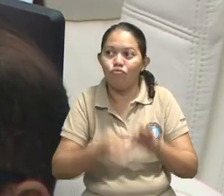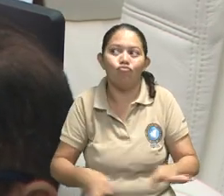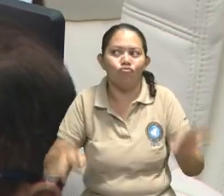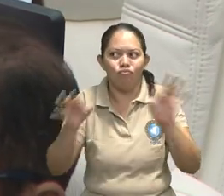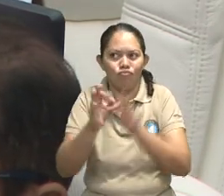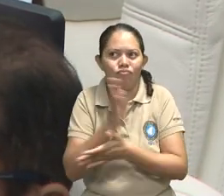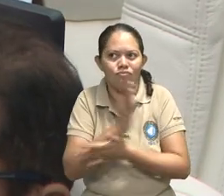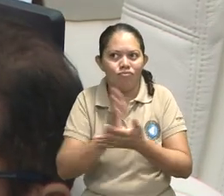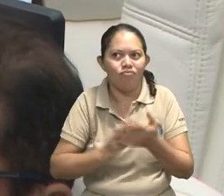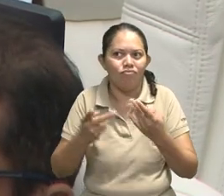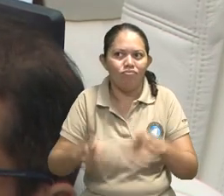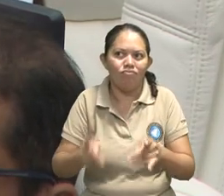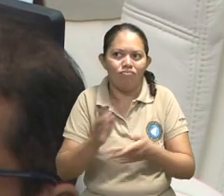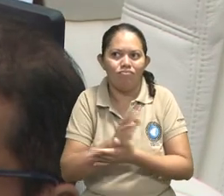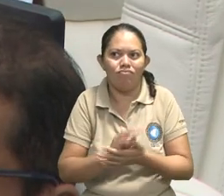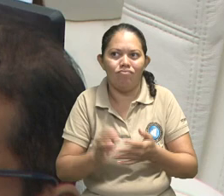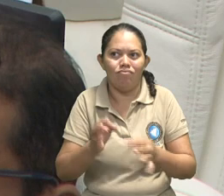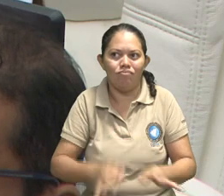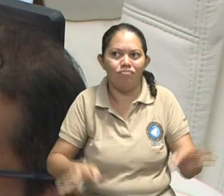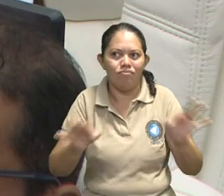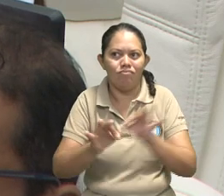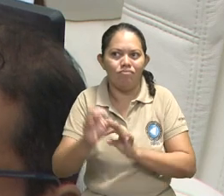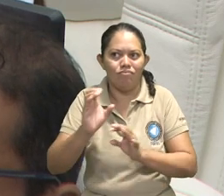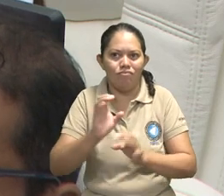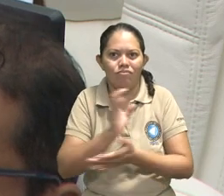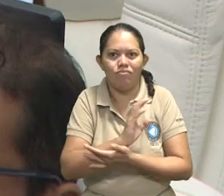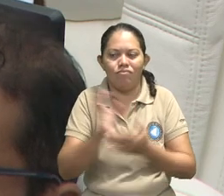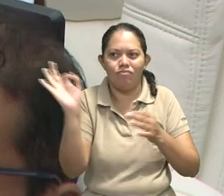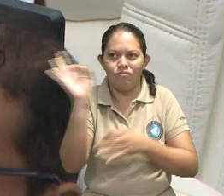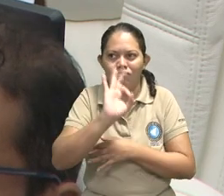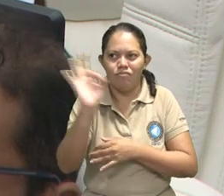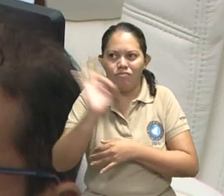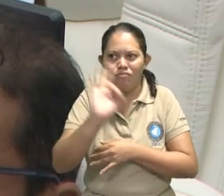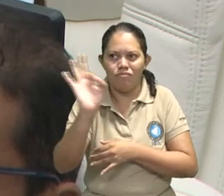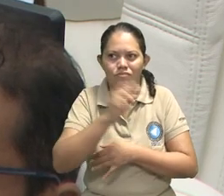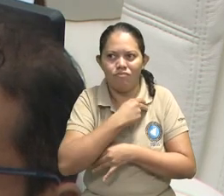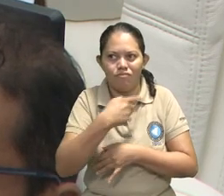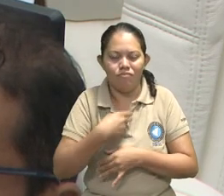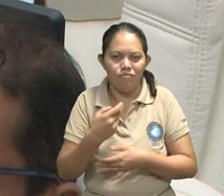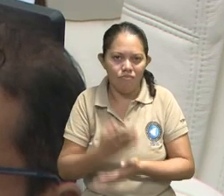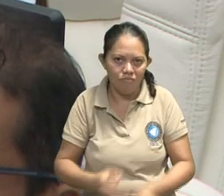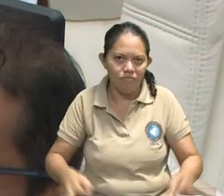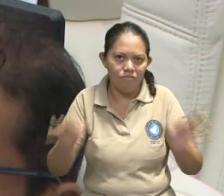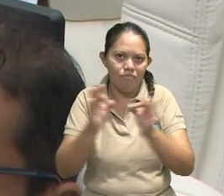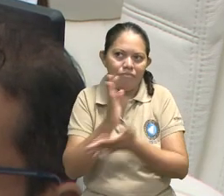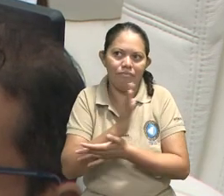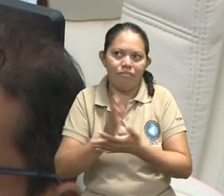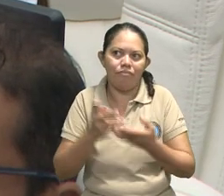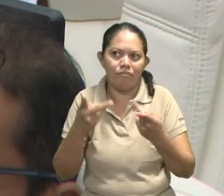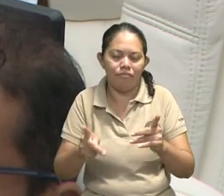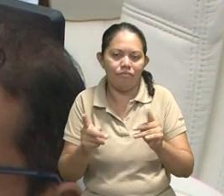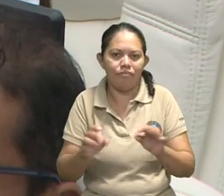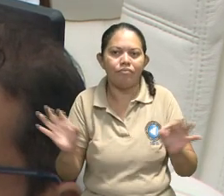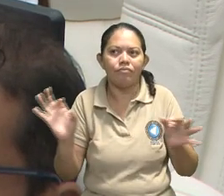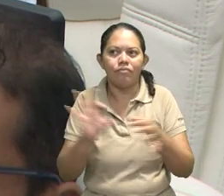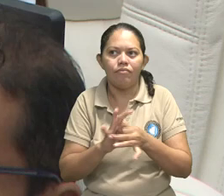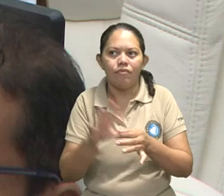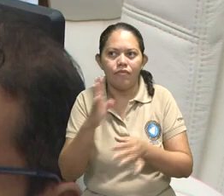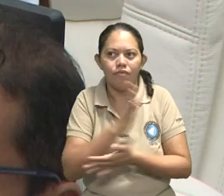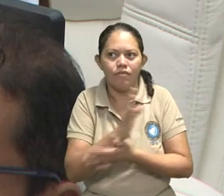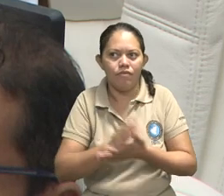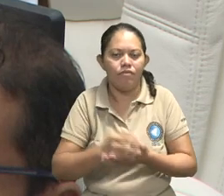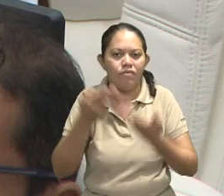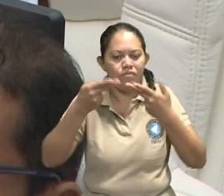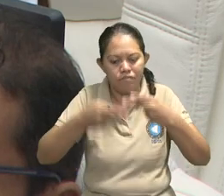tendrá mayor claridad y explicitud en relación a las facultades y atribuciones conferidas en la ley, particularmente en materia